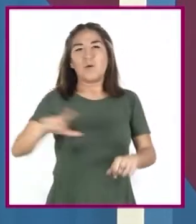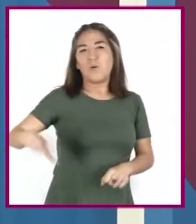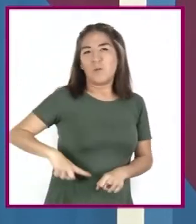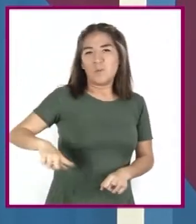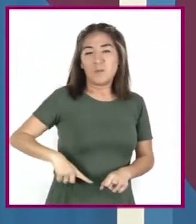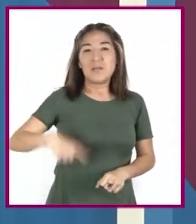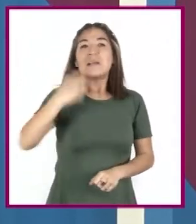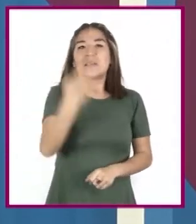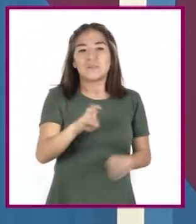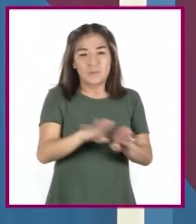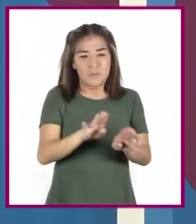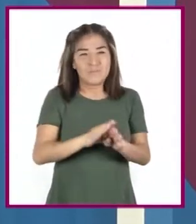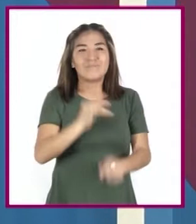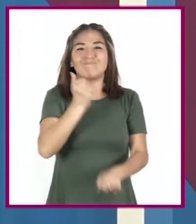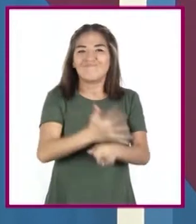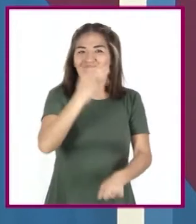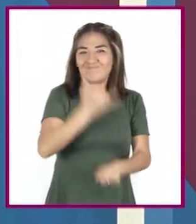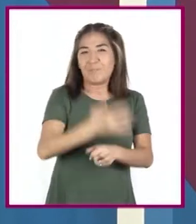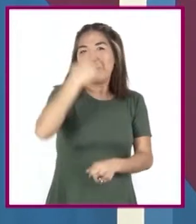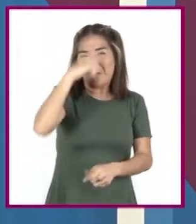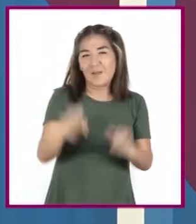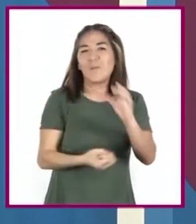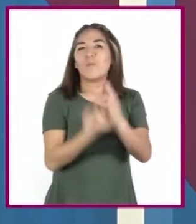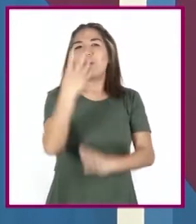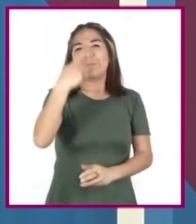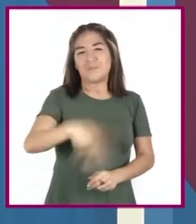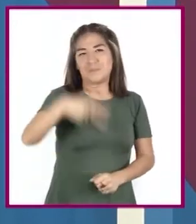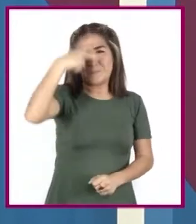el nacimiento del México moderno.